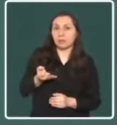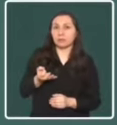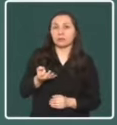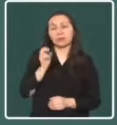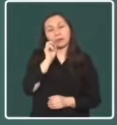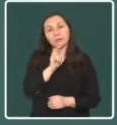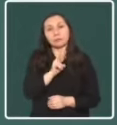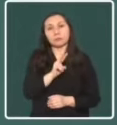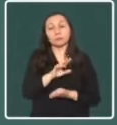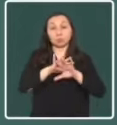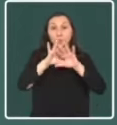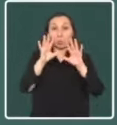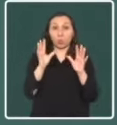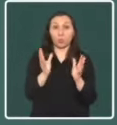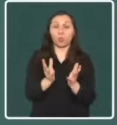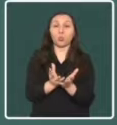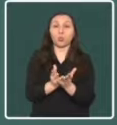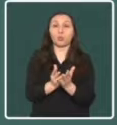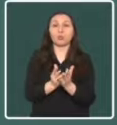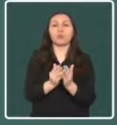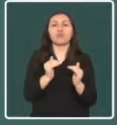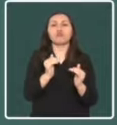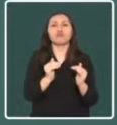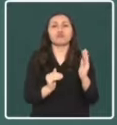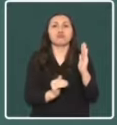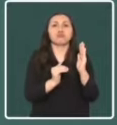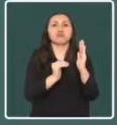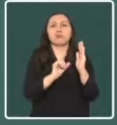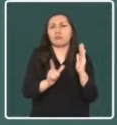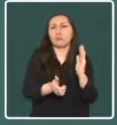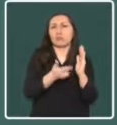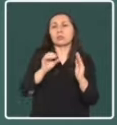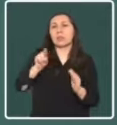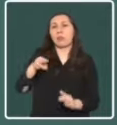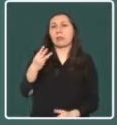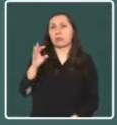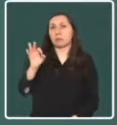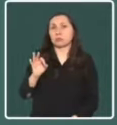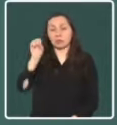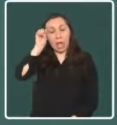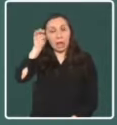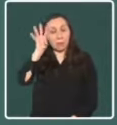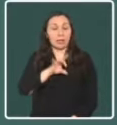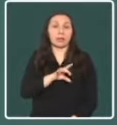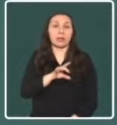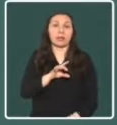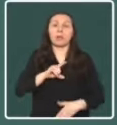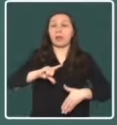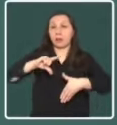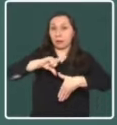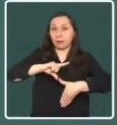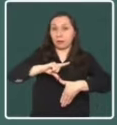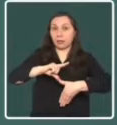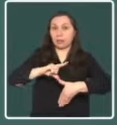porque veíamos que todo el mundo está en tasas de crecimiento relativamente bajas, vean Alemania, 0,3%. En Chile, en América